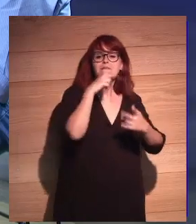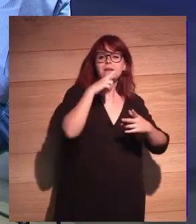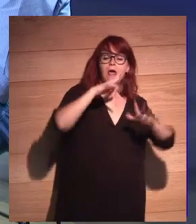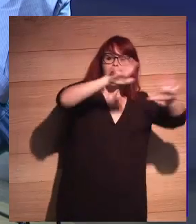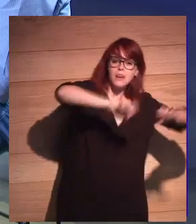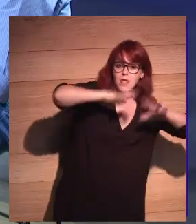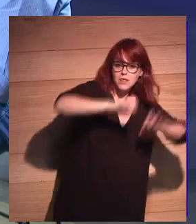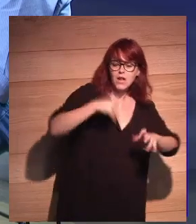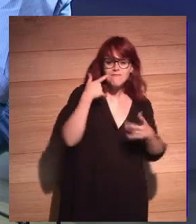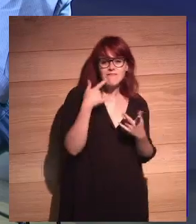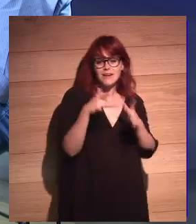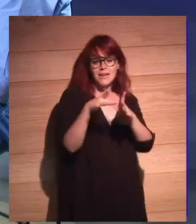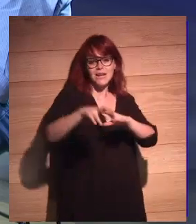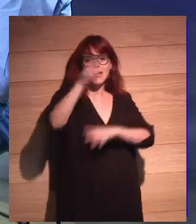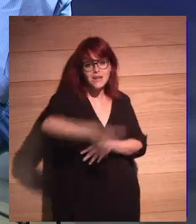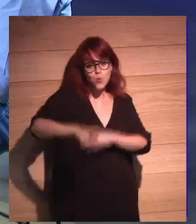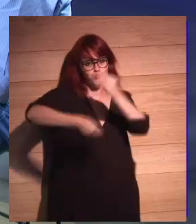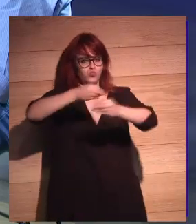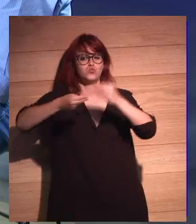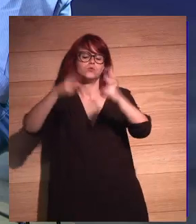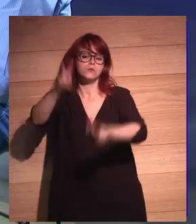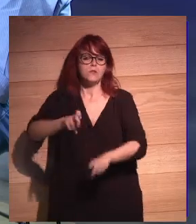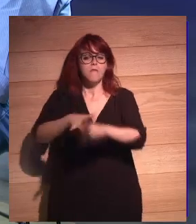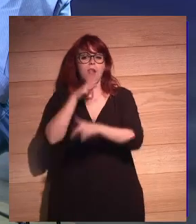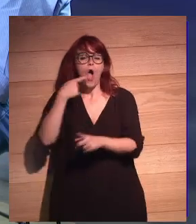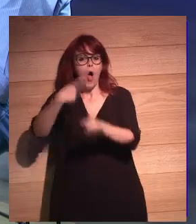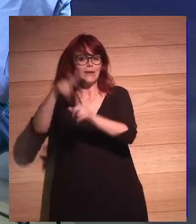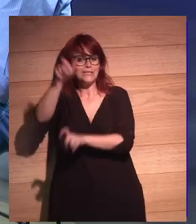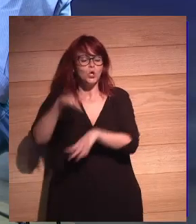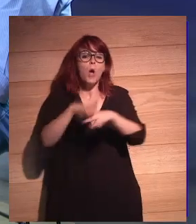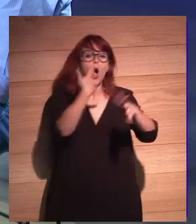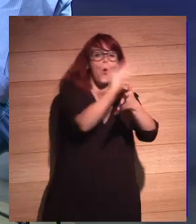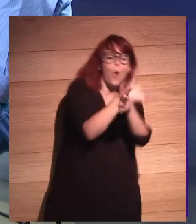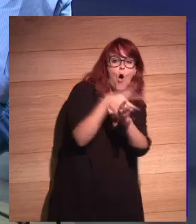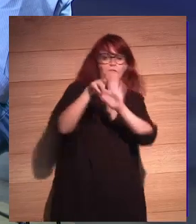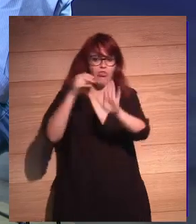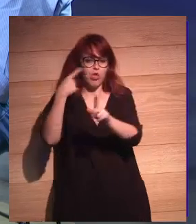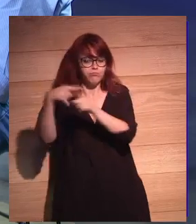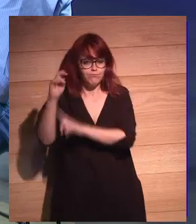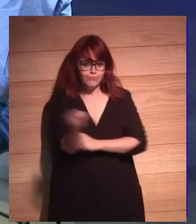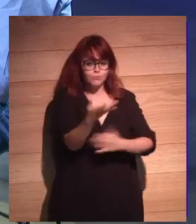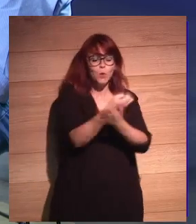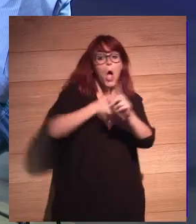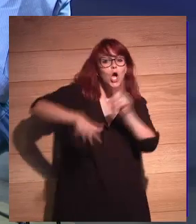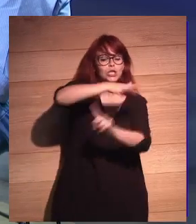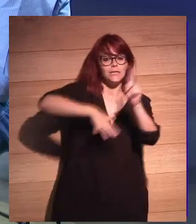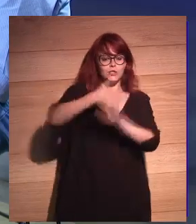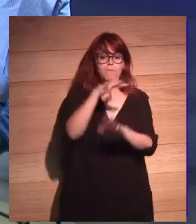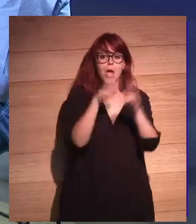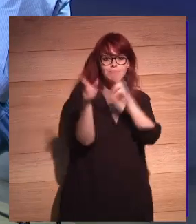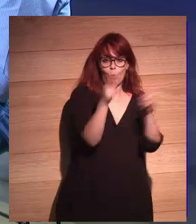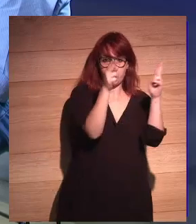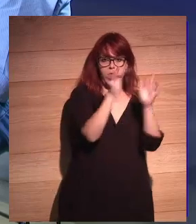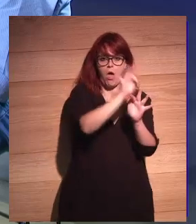Reusable Object, ¿de acuerdo? Es un objeto que puede ser un vídeo, puede ser un juego, puede ser algo que dentro de un contexto se llama una